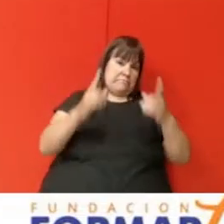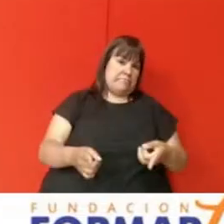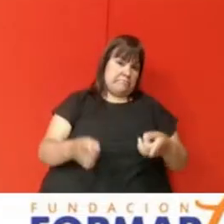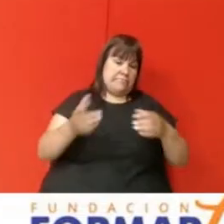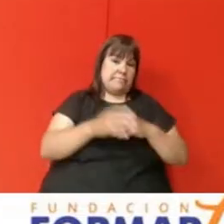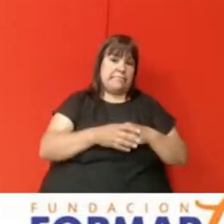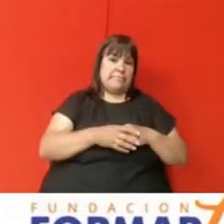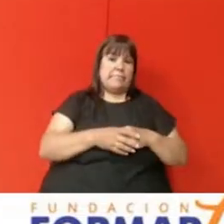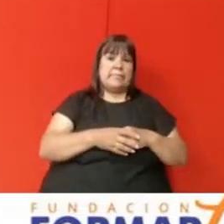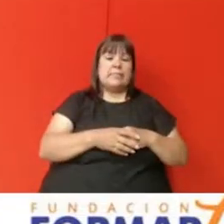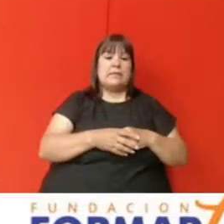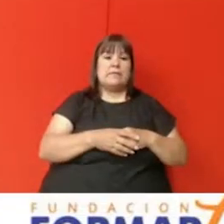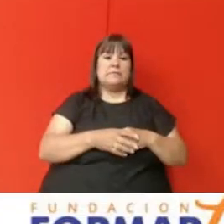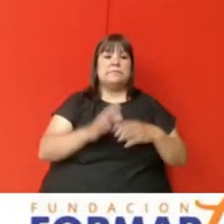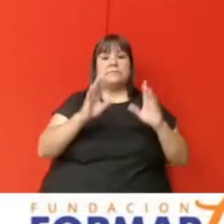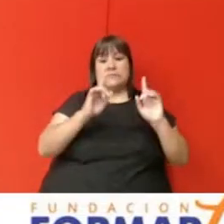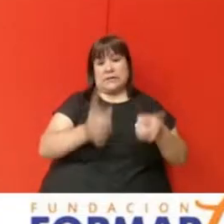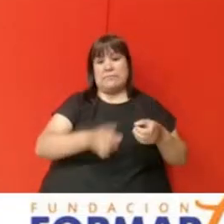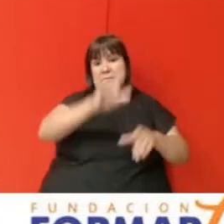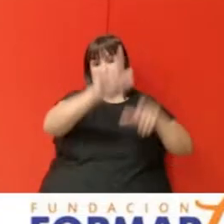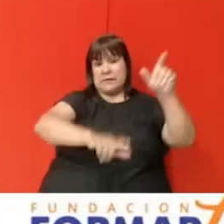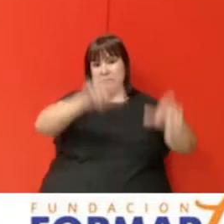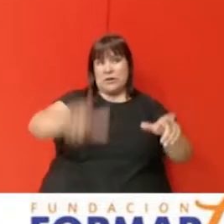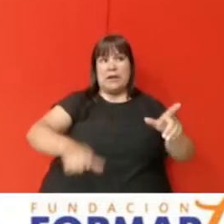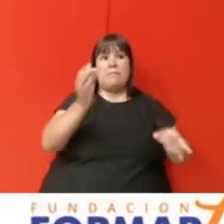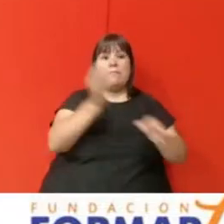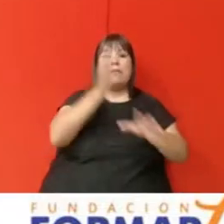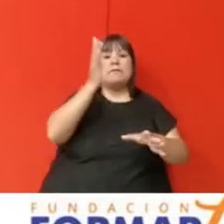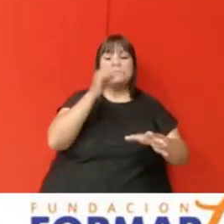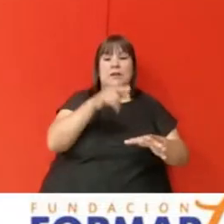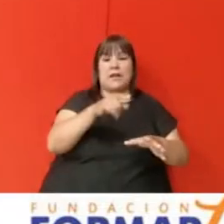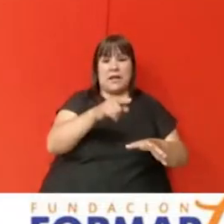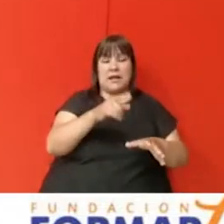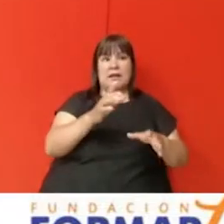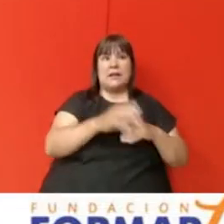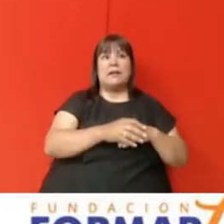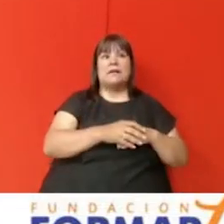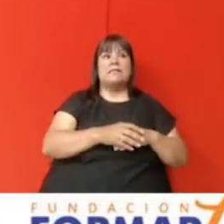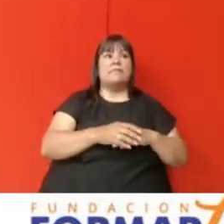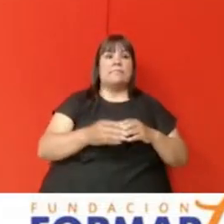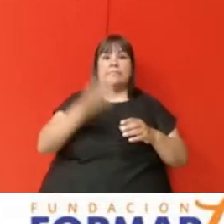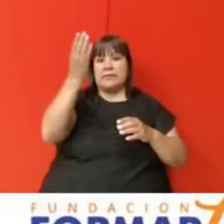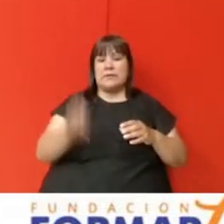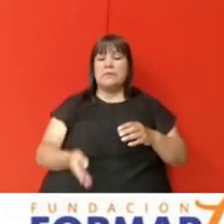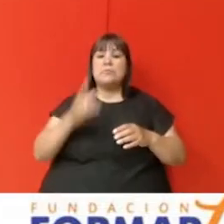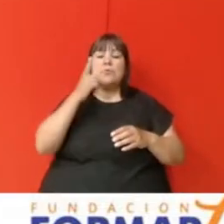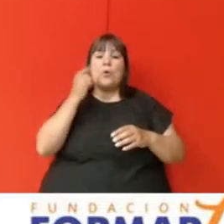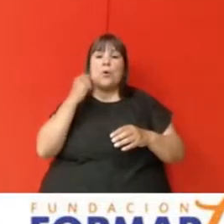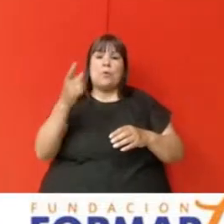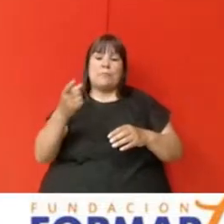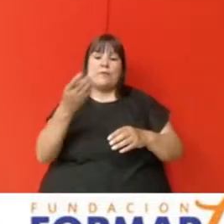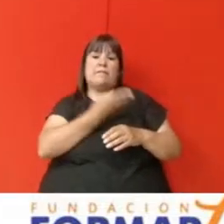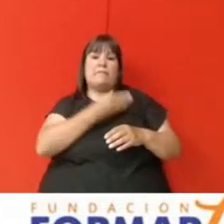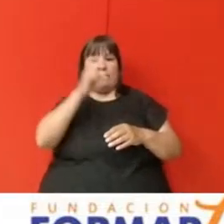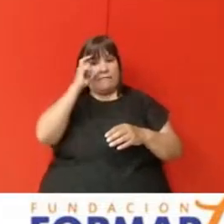económica. Con respecto al recurso humano, hoy hablaba con Fernando, que él es el director de la carrera de enfermería de la